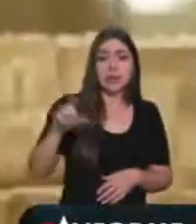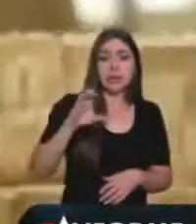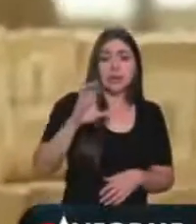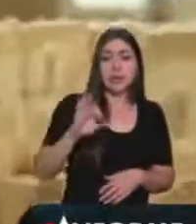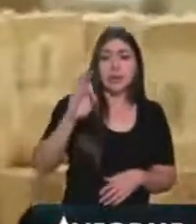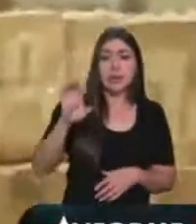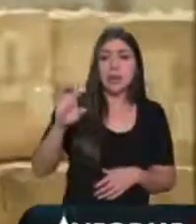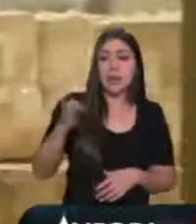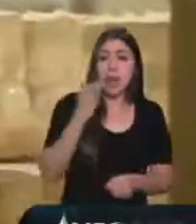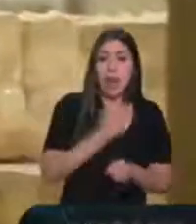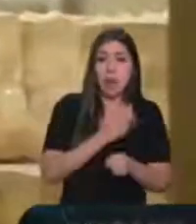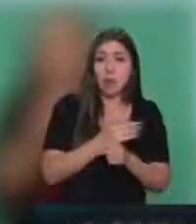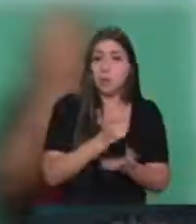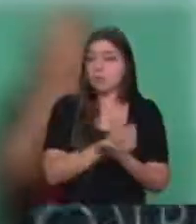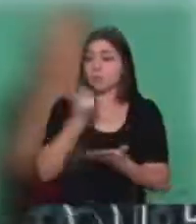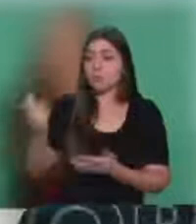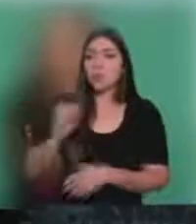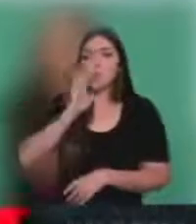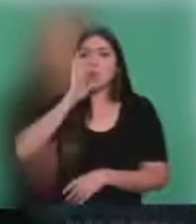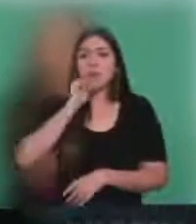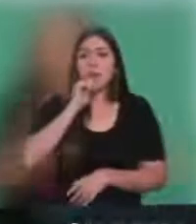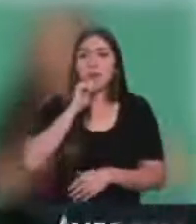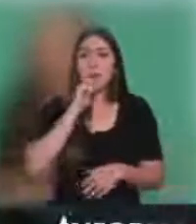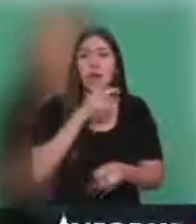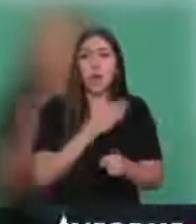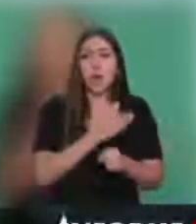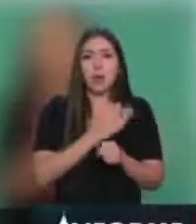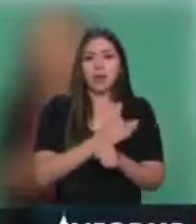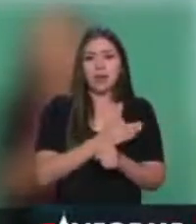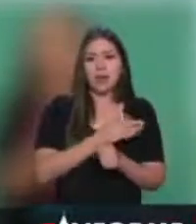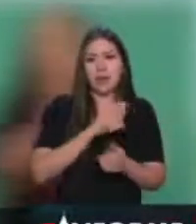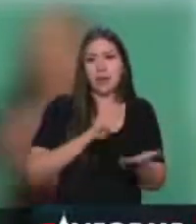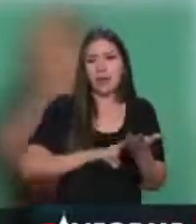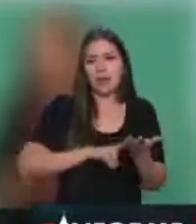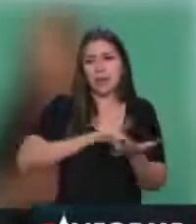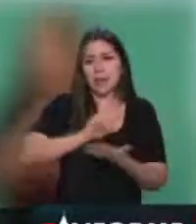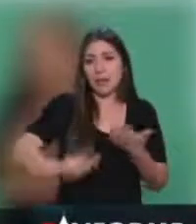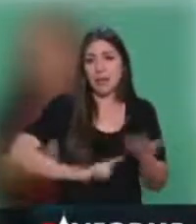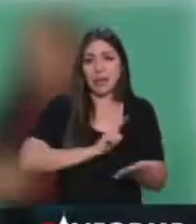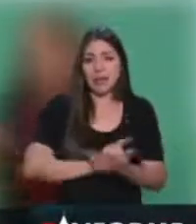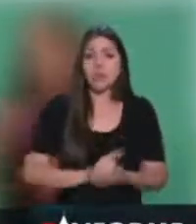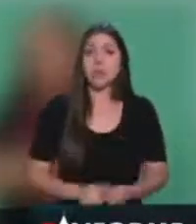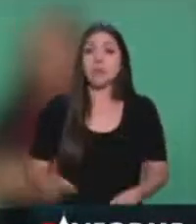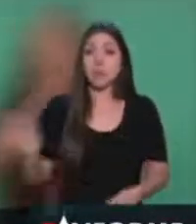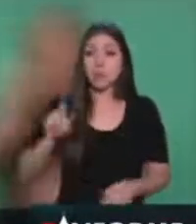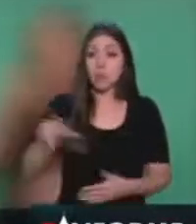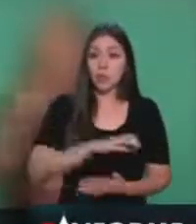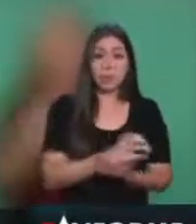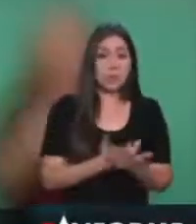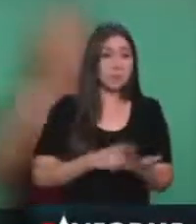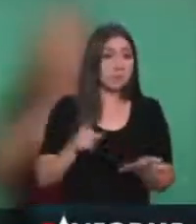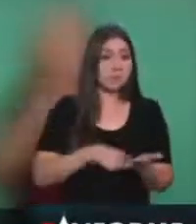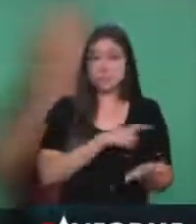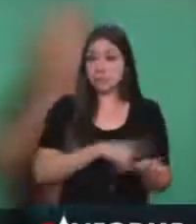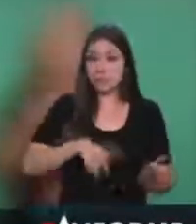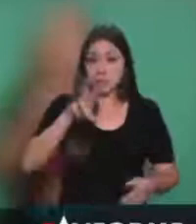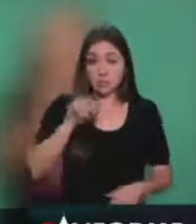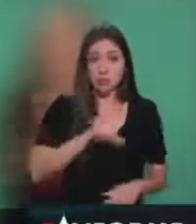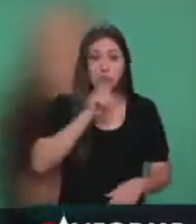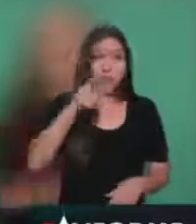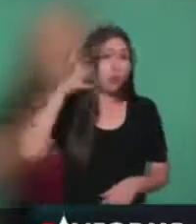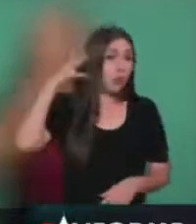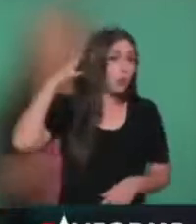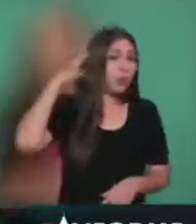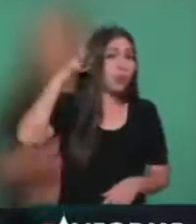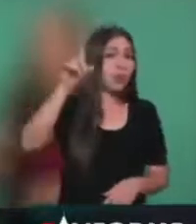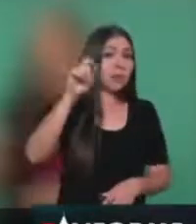en la ley vigente. Si estos contratos no se cancelan, a 20 años la CFE va a tener que